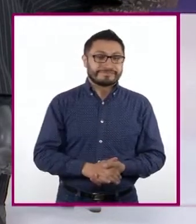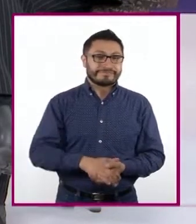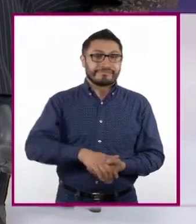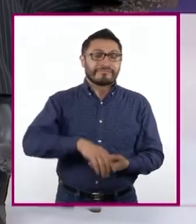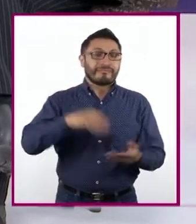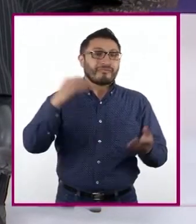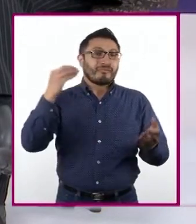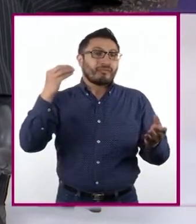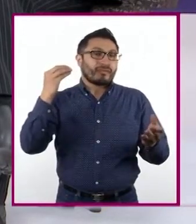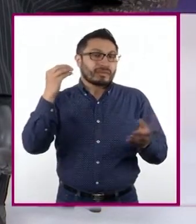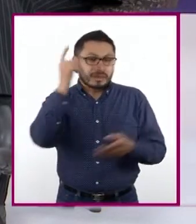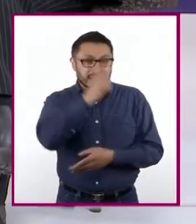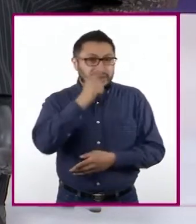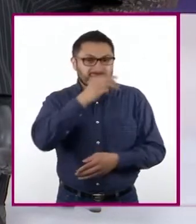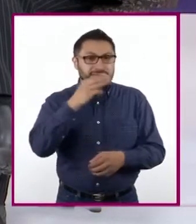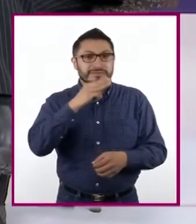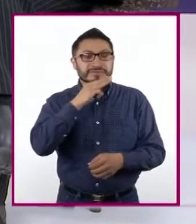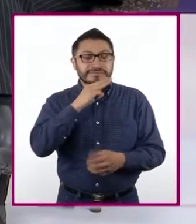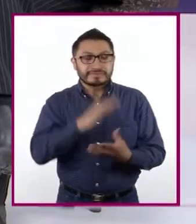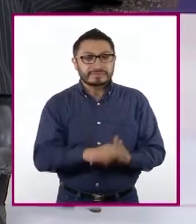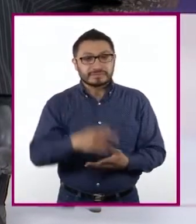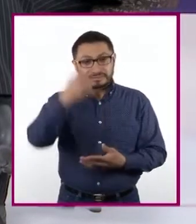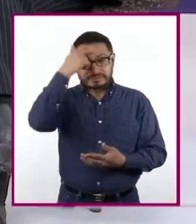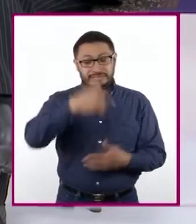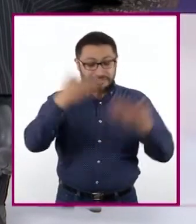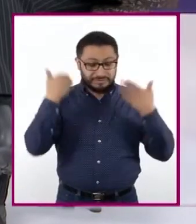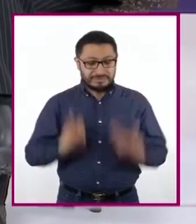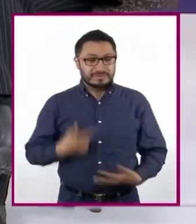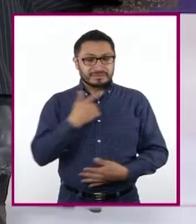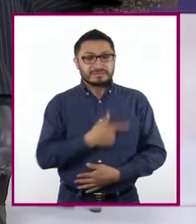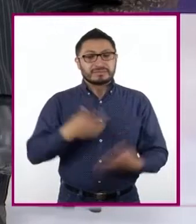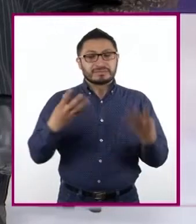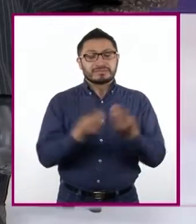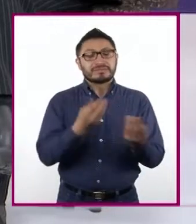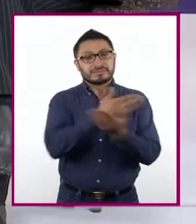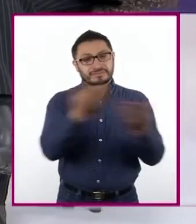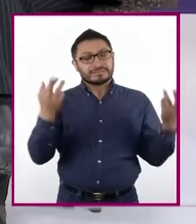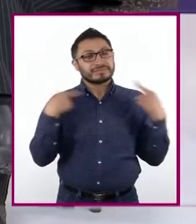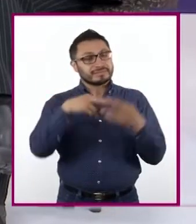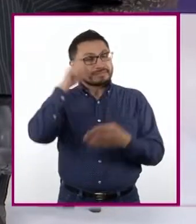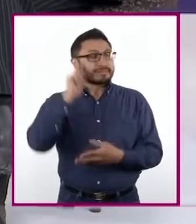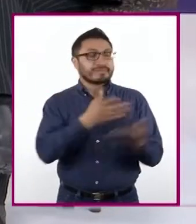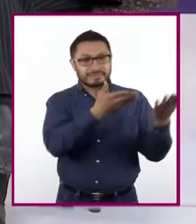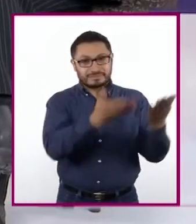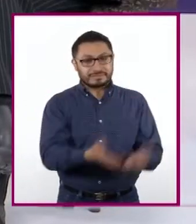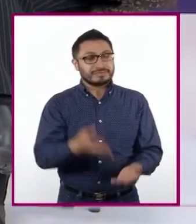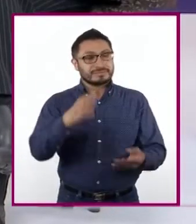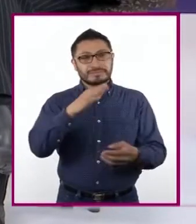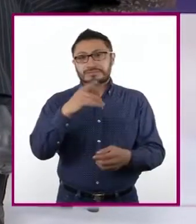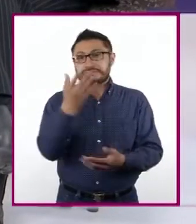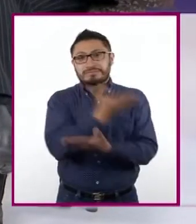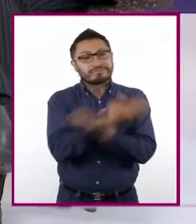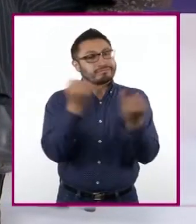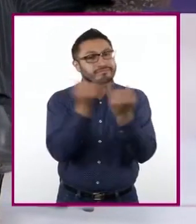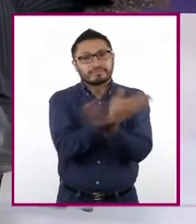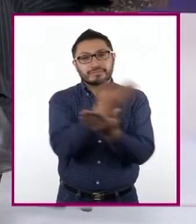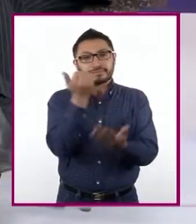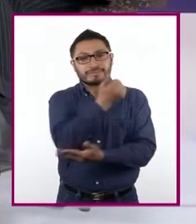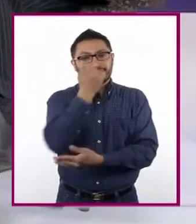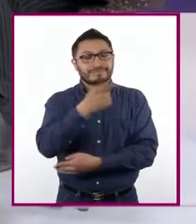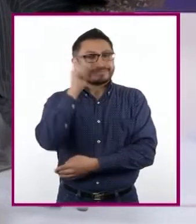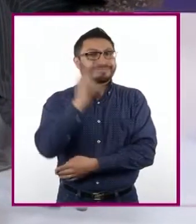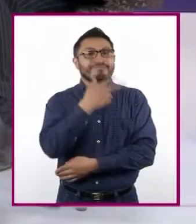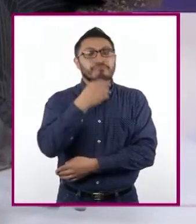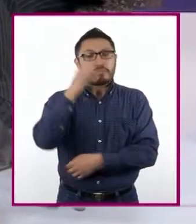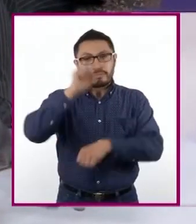de lengua materna. Para mí es un placer estar con usted, maestra, y sobre todo con ustedes, alumnos y alumnas de